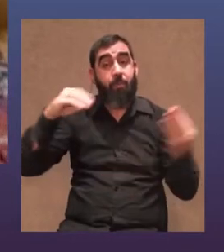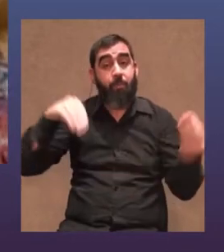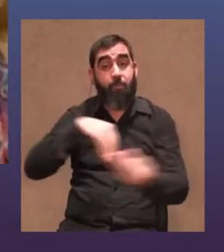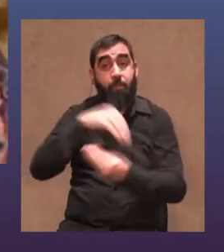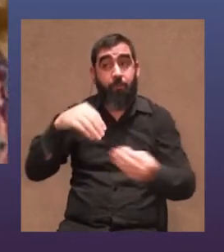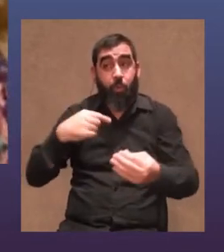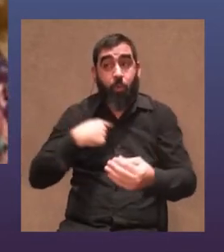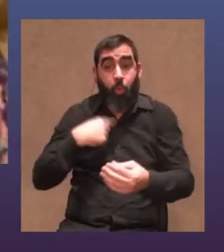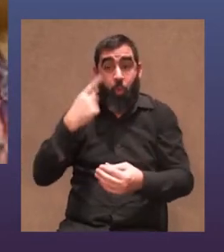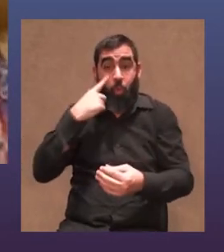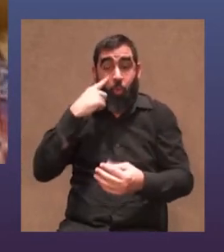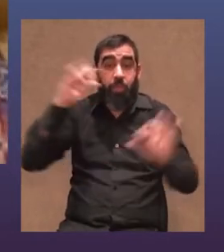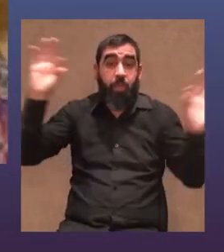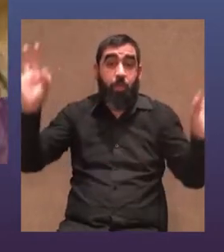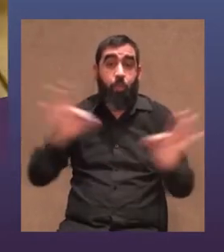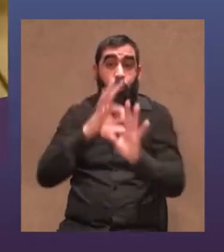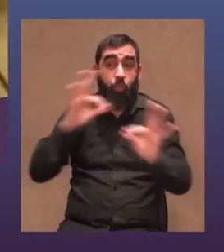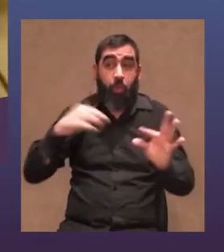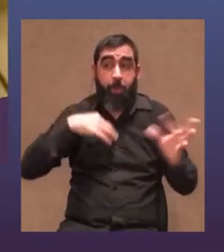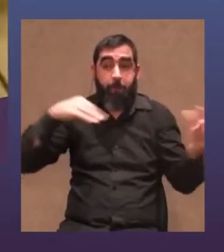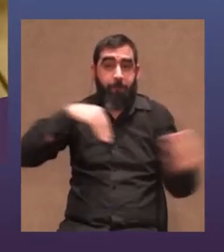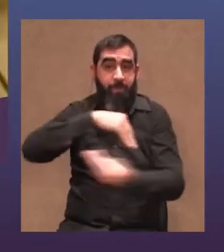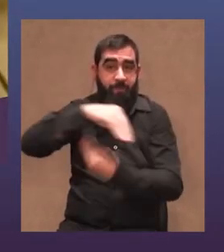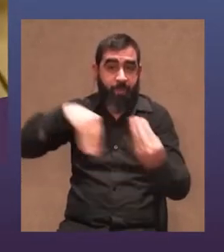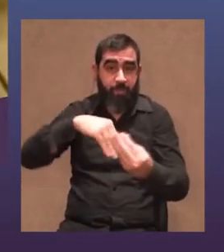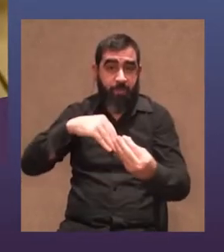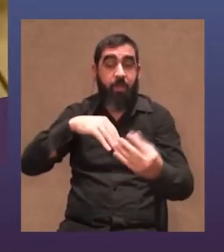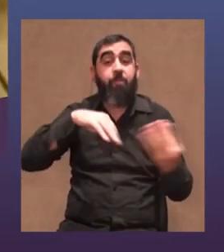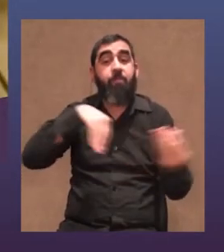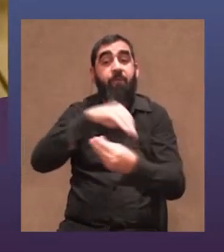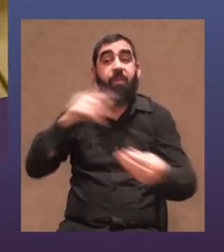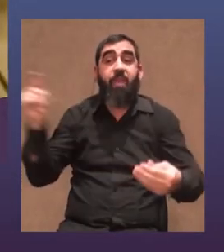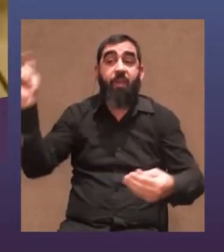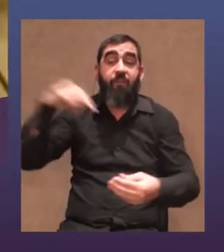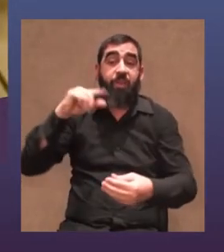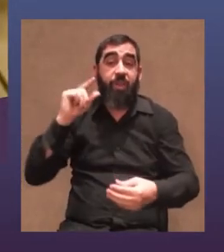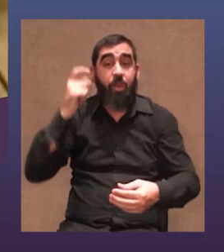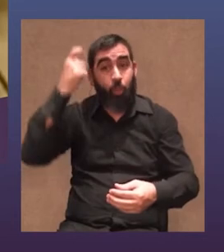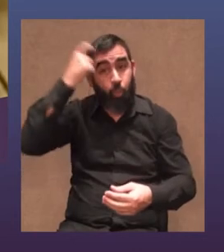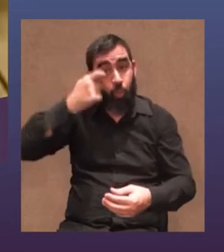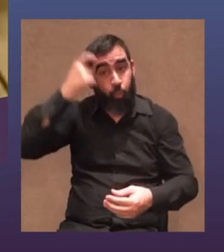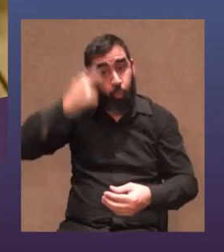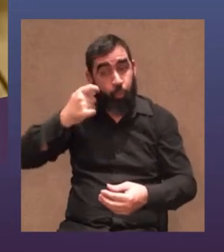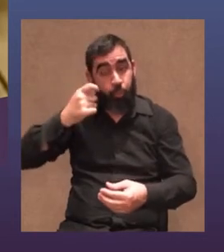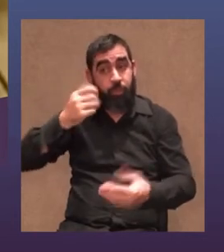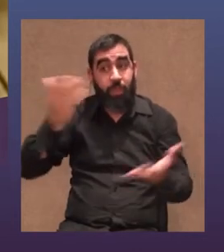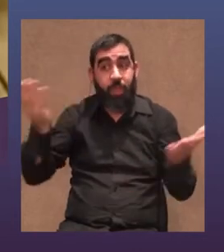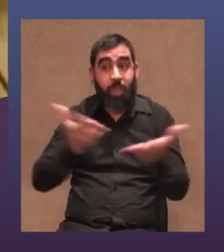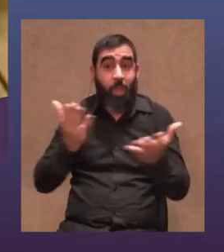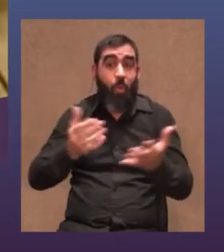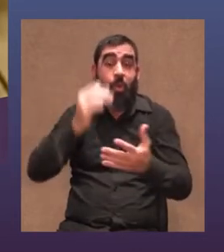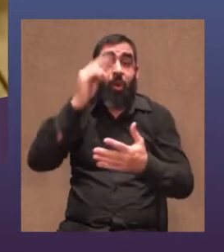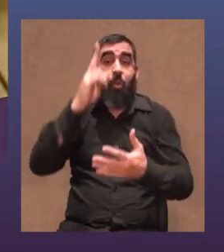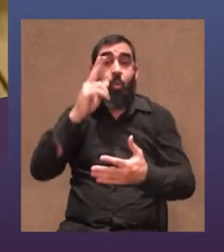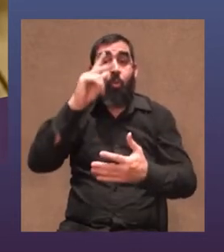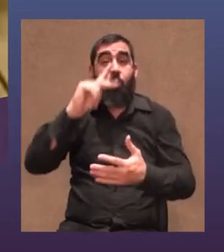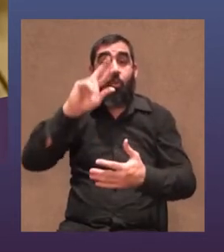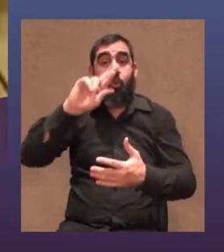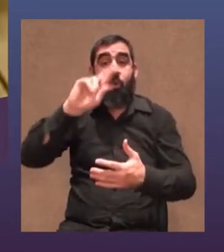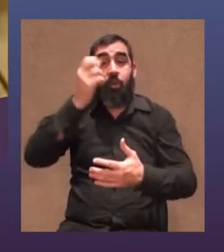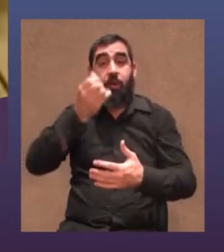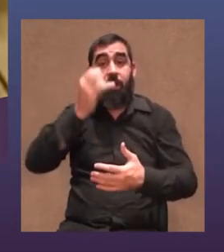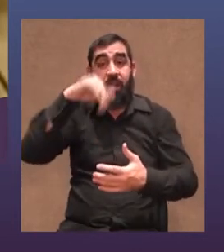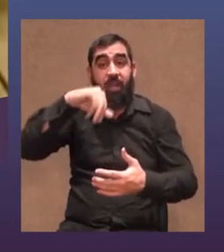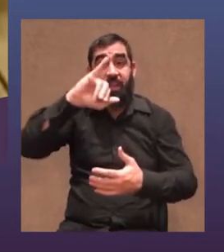sepa de música. Mi familia vino de Rusia, lo que es Ucrania hoy. Uh-huh. Fue una época